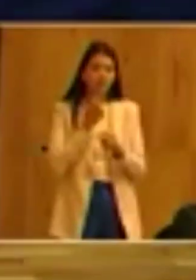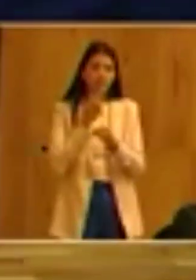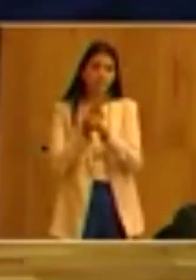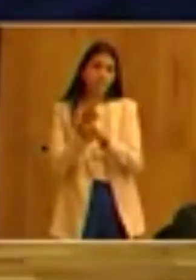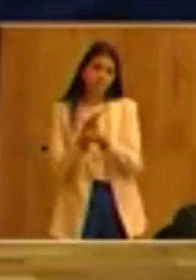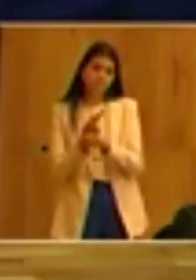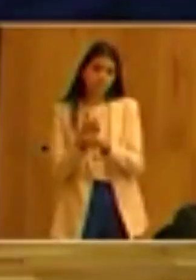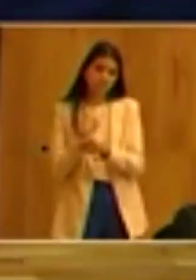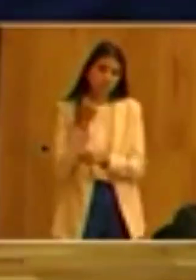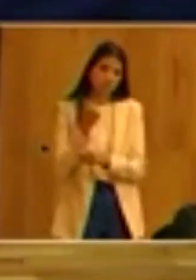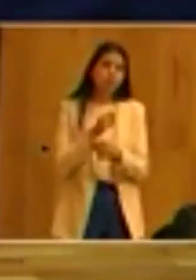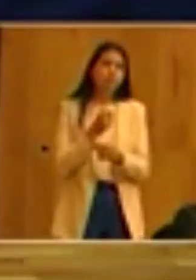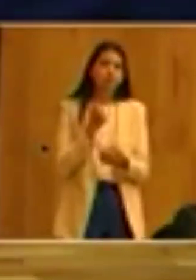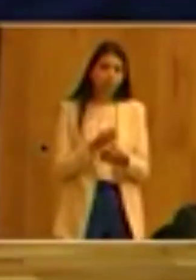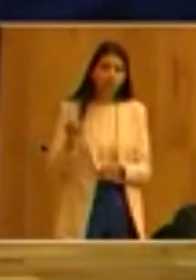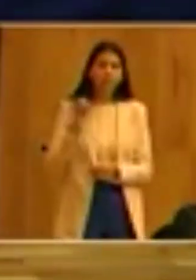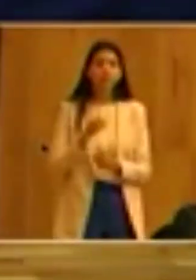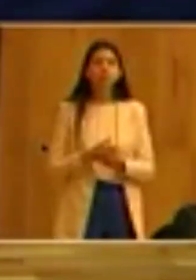acontece